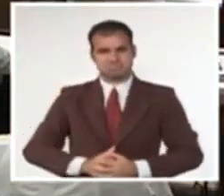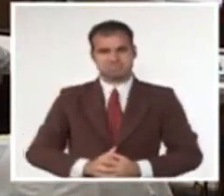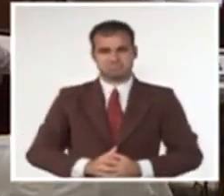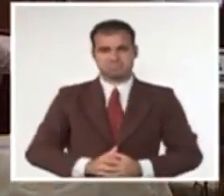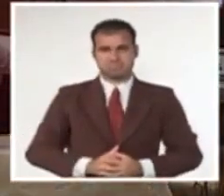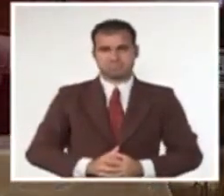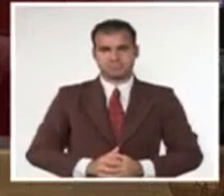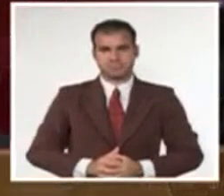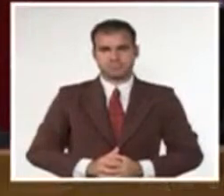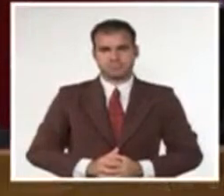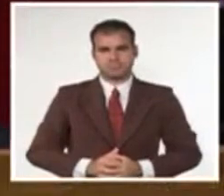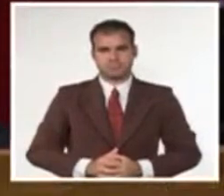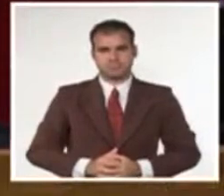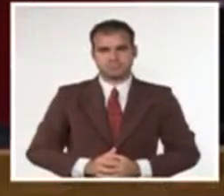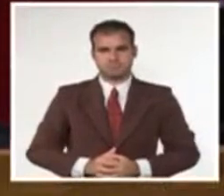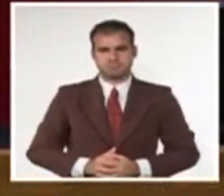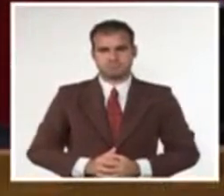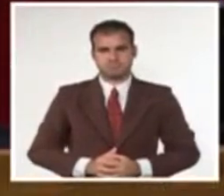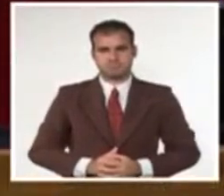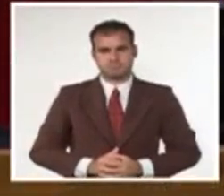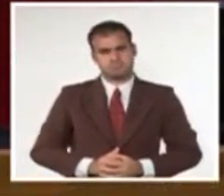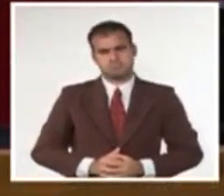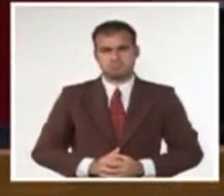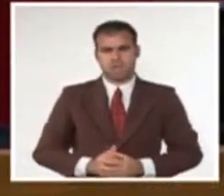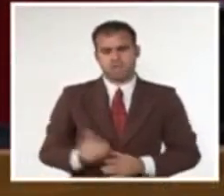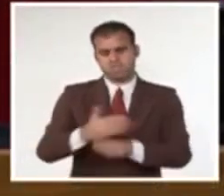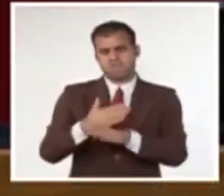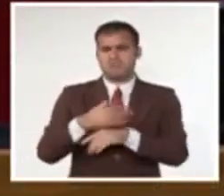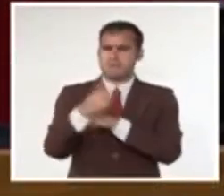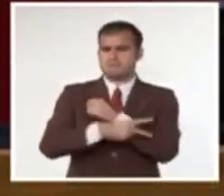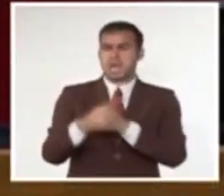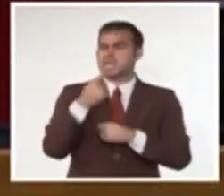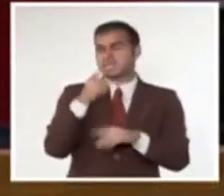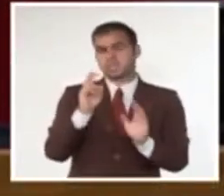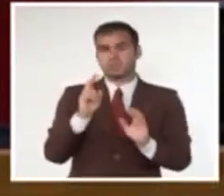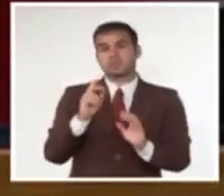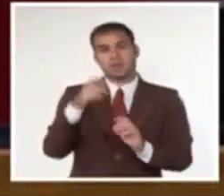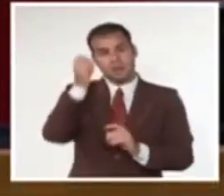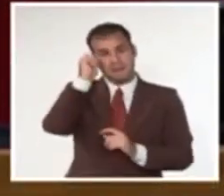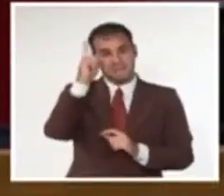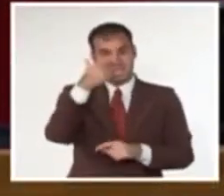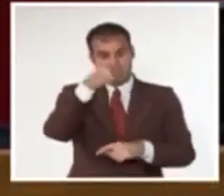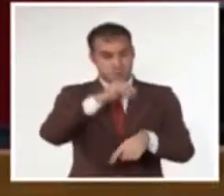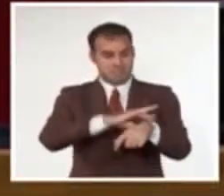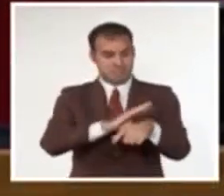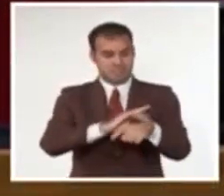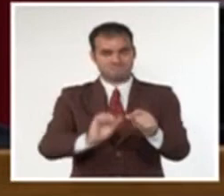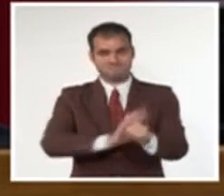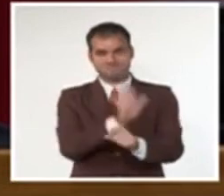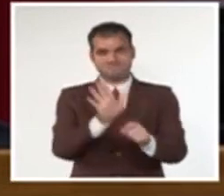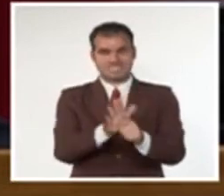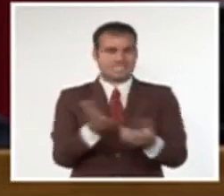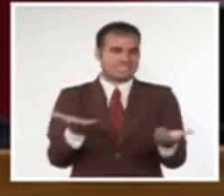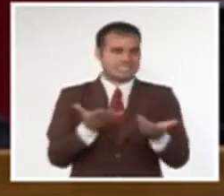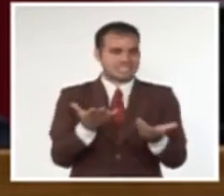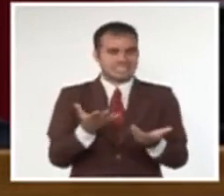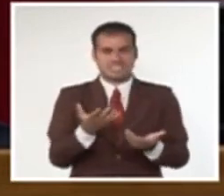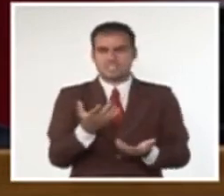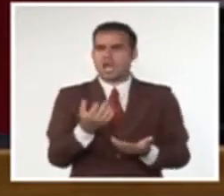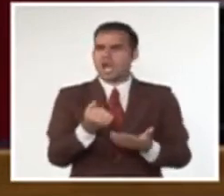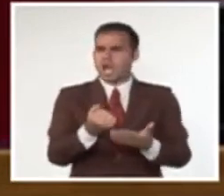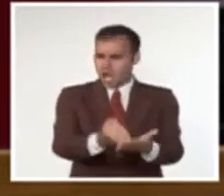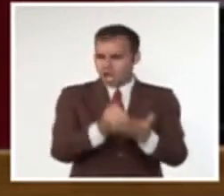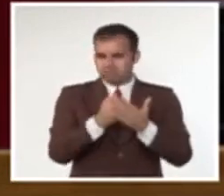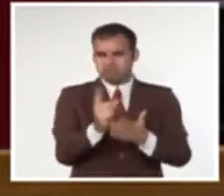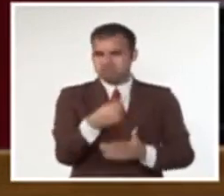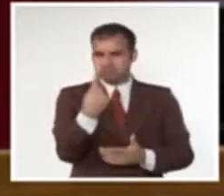contrario al deseo inicialmente compartido por muchos, la experiencia global de la COVID-19 no nos ha conducido a